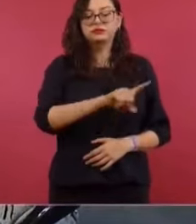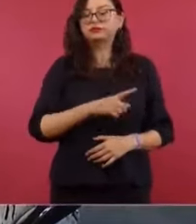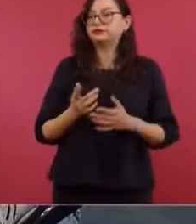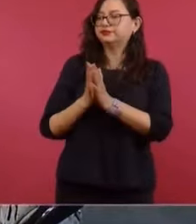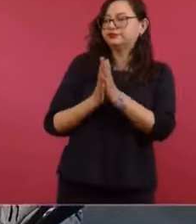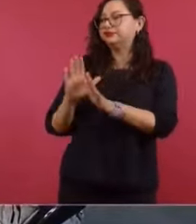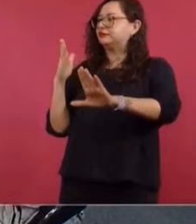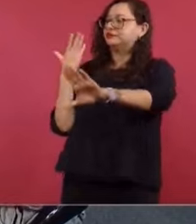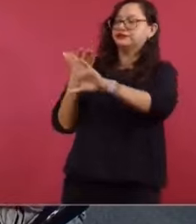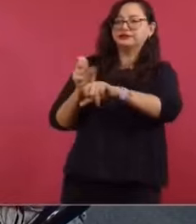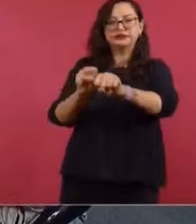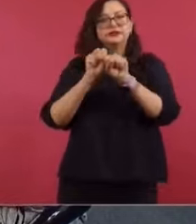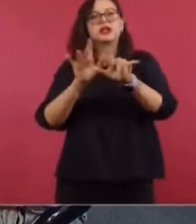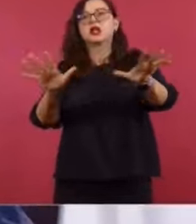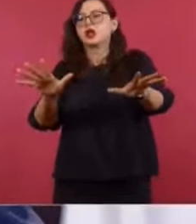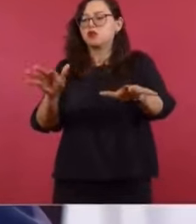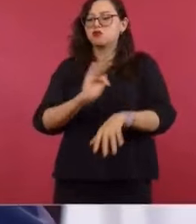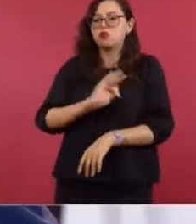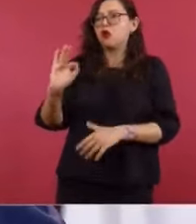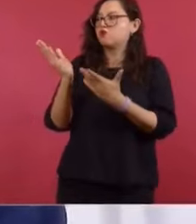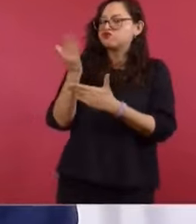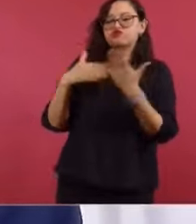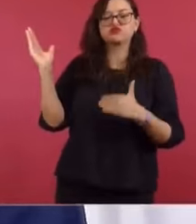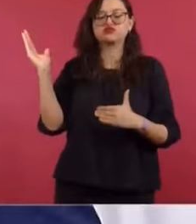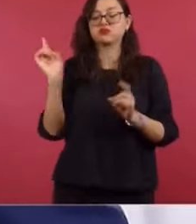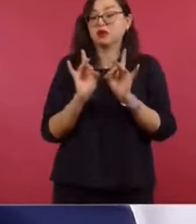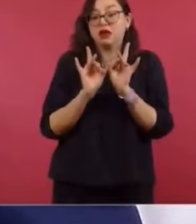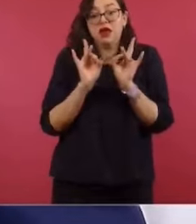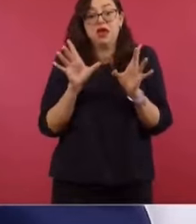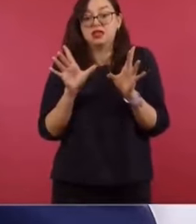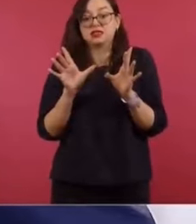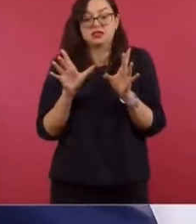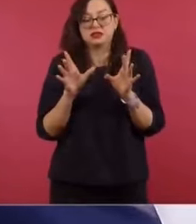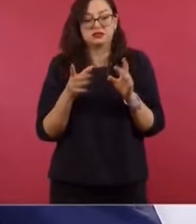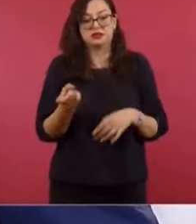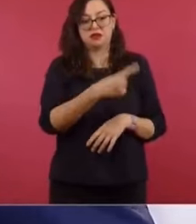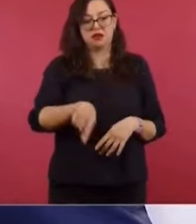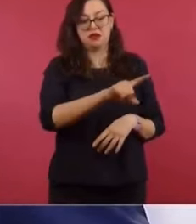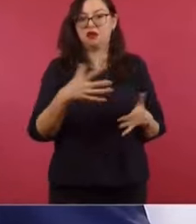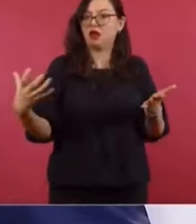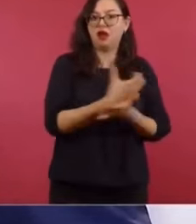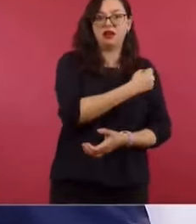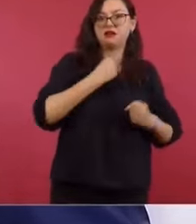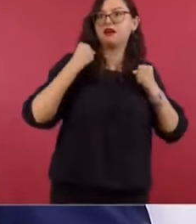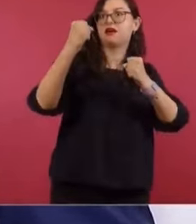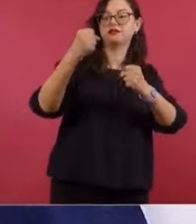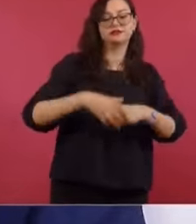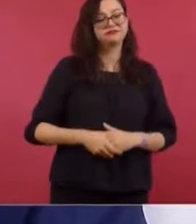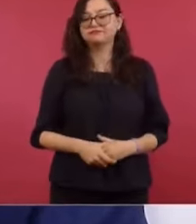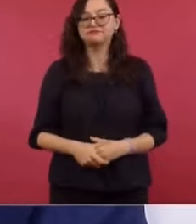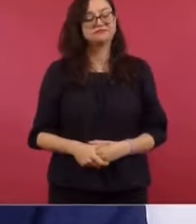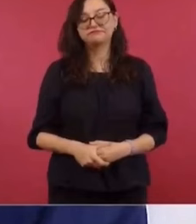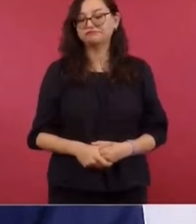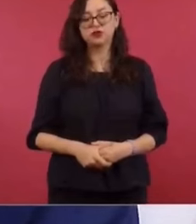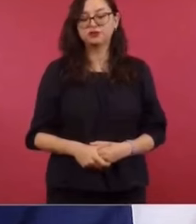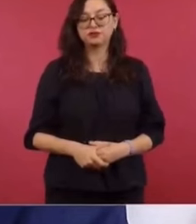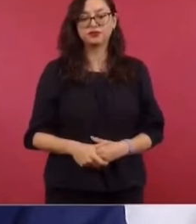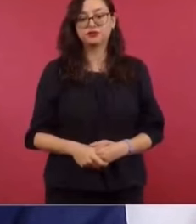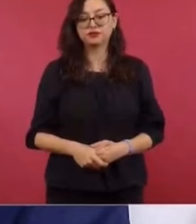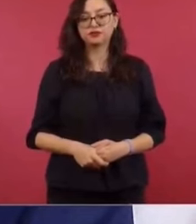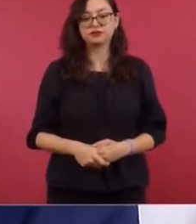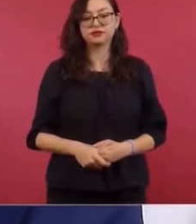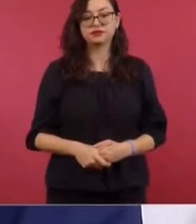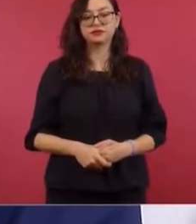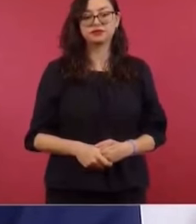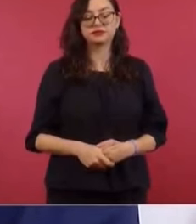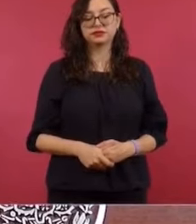¿no? Y se van a ir al cielo. No, no se van a ir al cielo. Ya